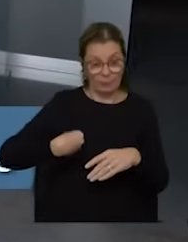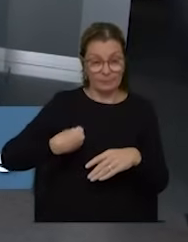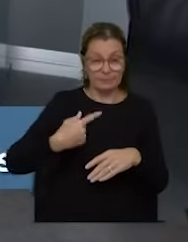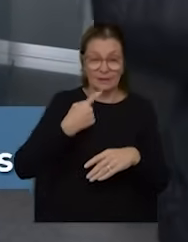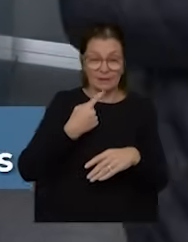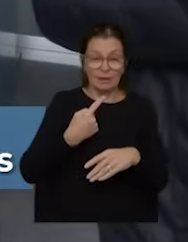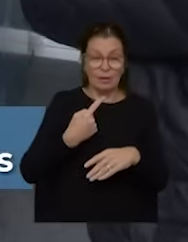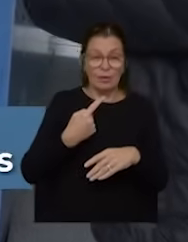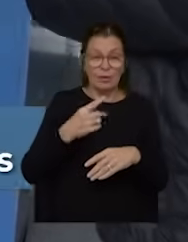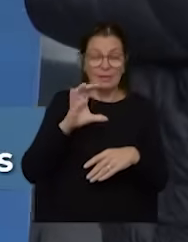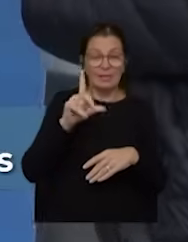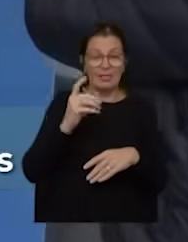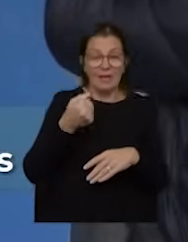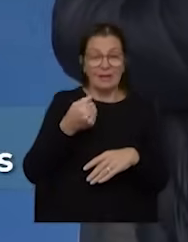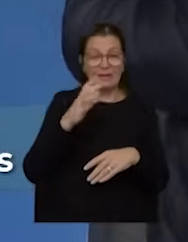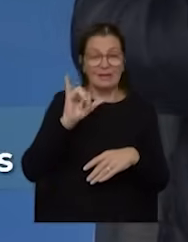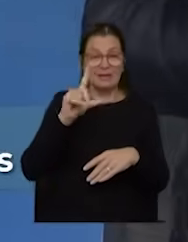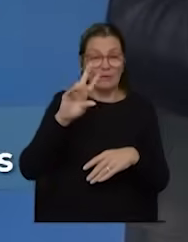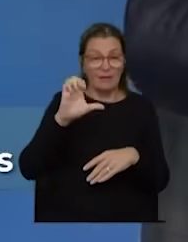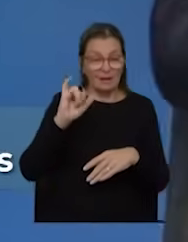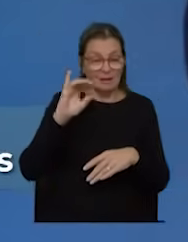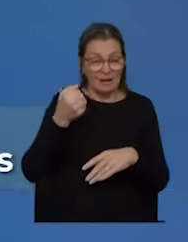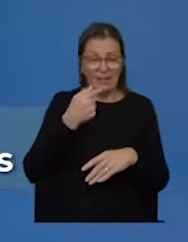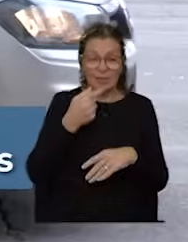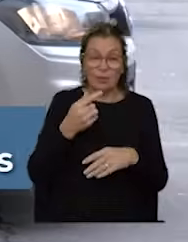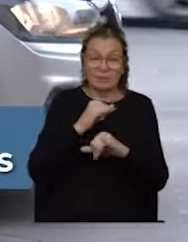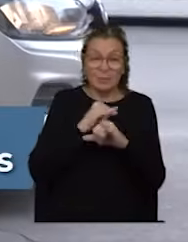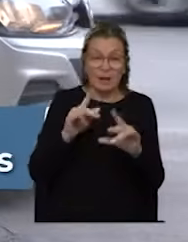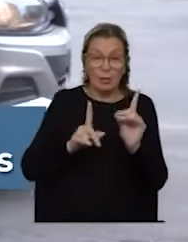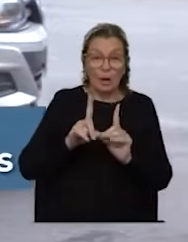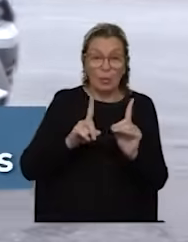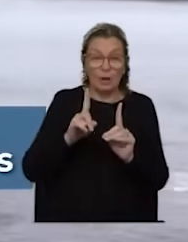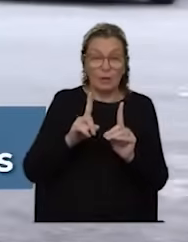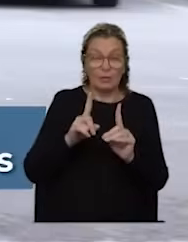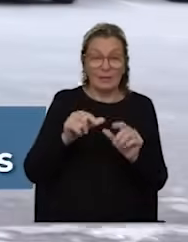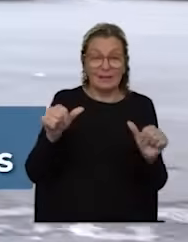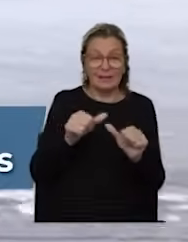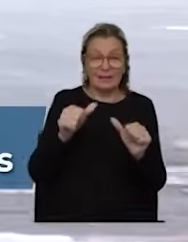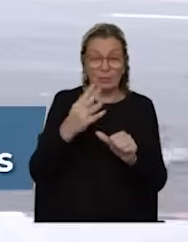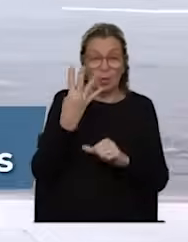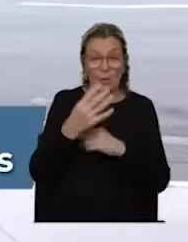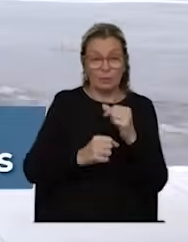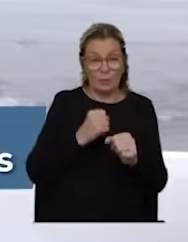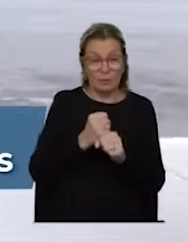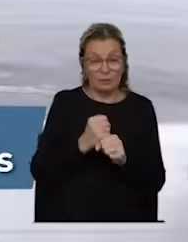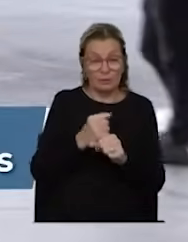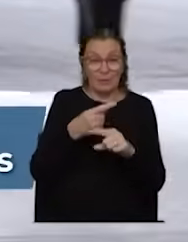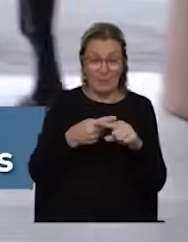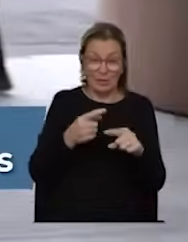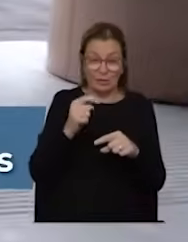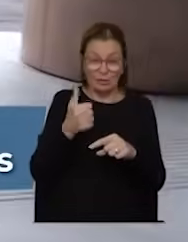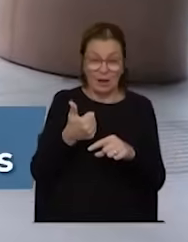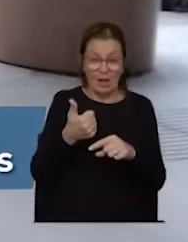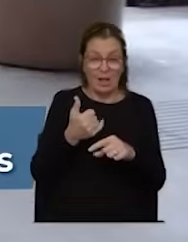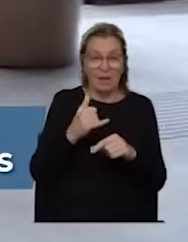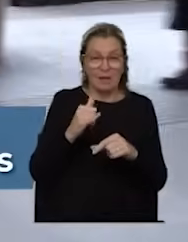silveira dijo que el mensaje era terminar con algunas cosas que se hicieron en estos 4 años y medio ya de